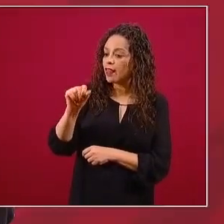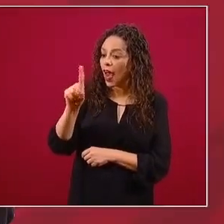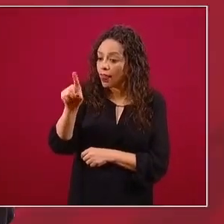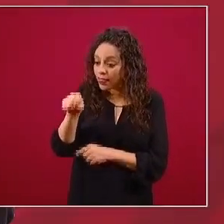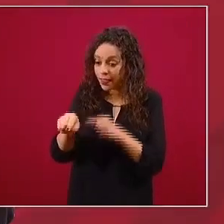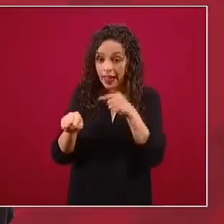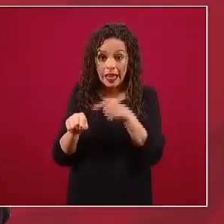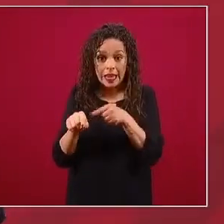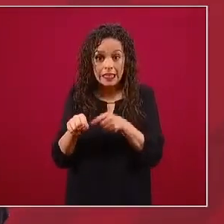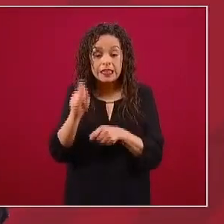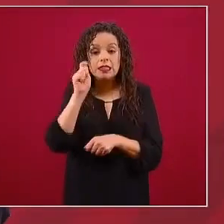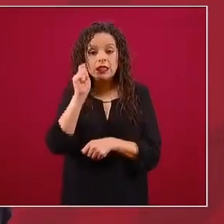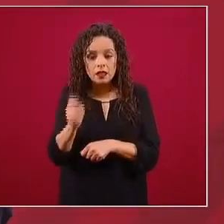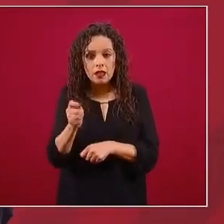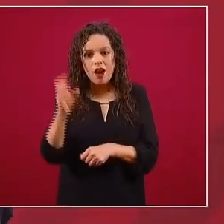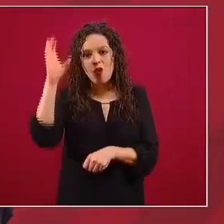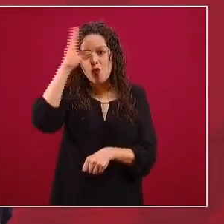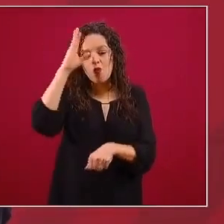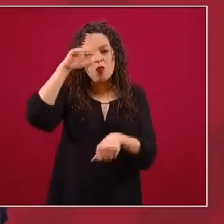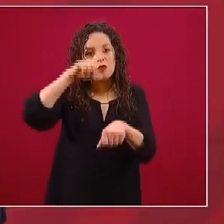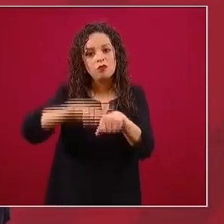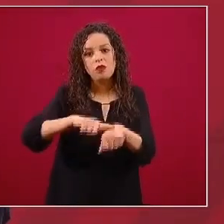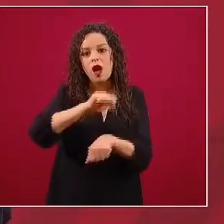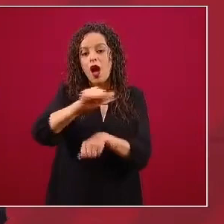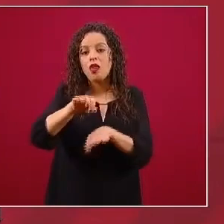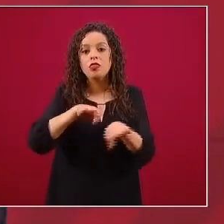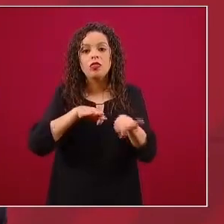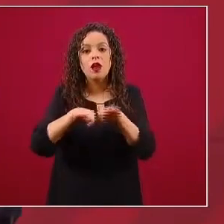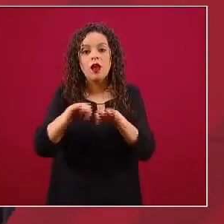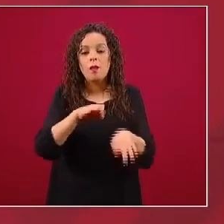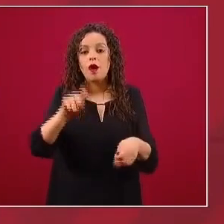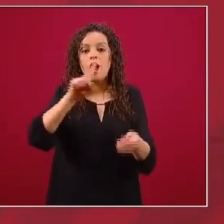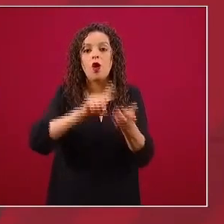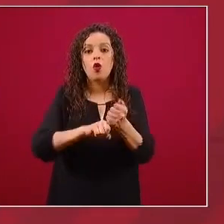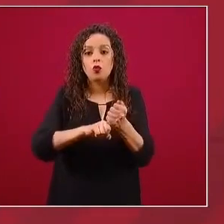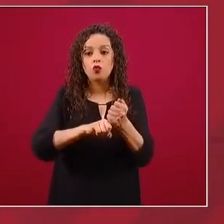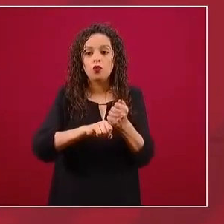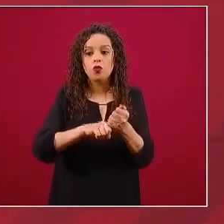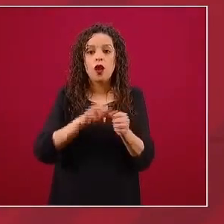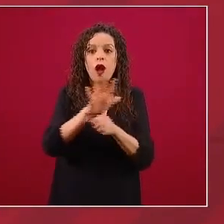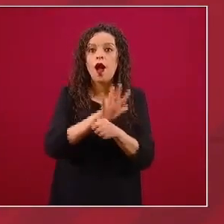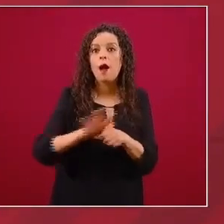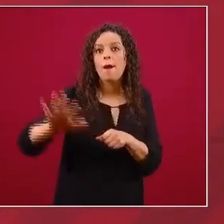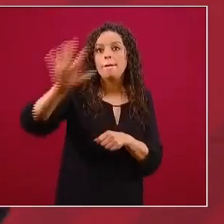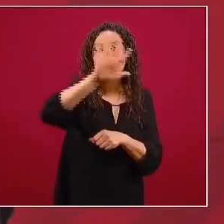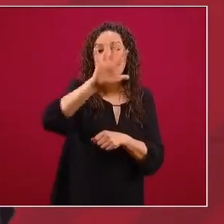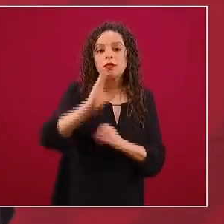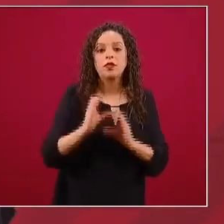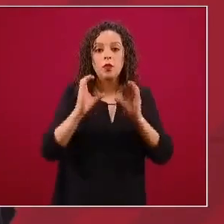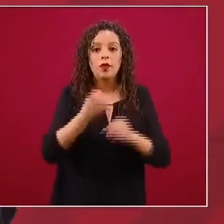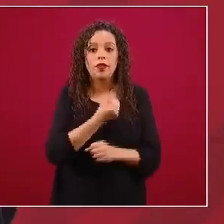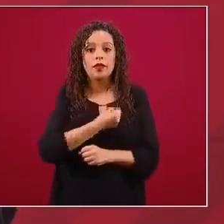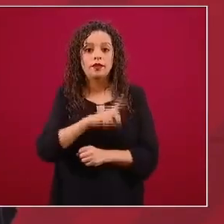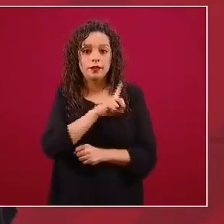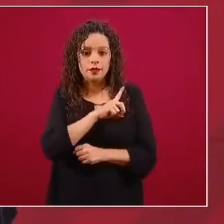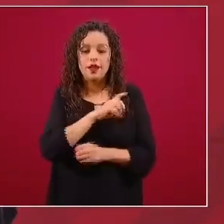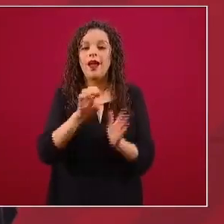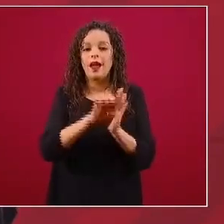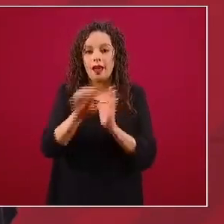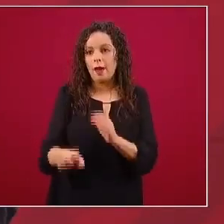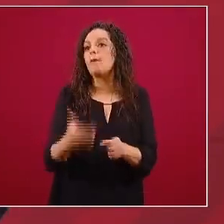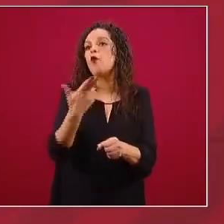de la cultura de trabajo de los ambientes sanitarios, digamos, la atención de la salud, los